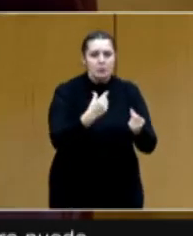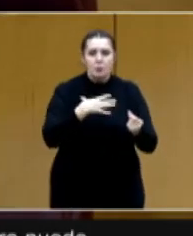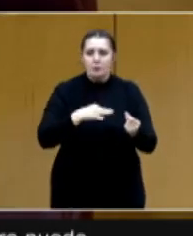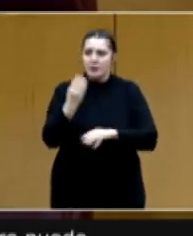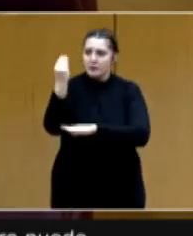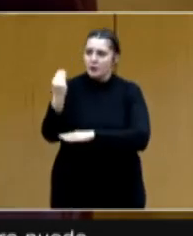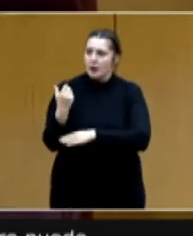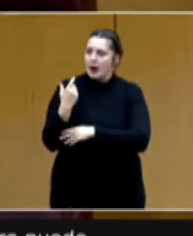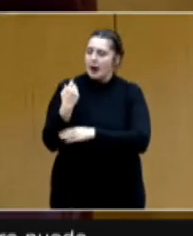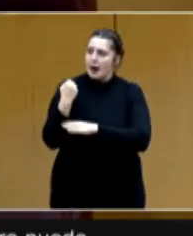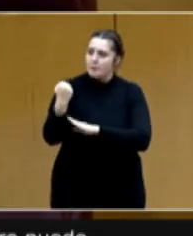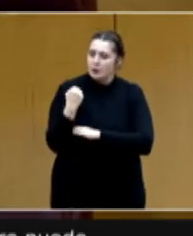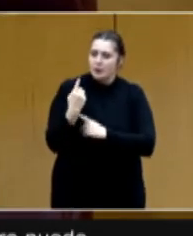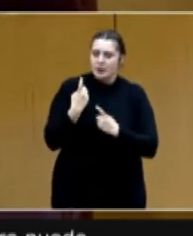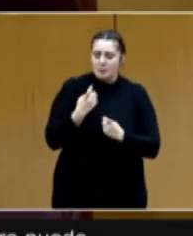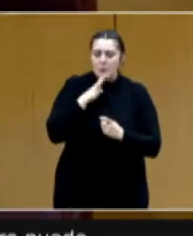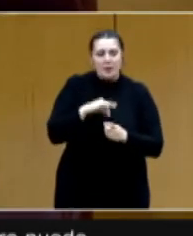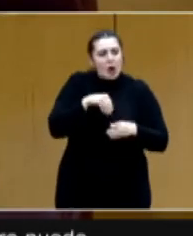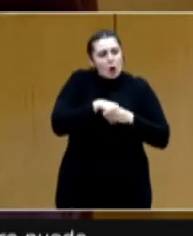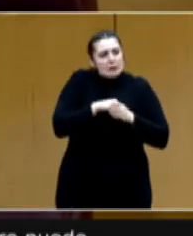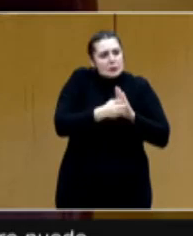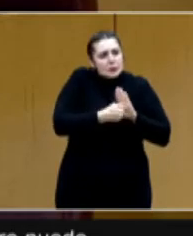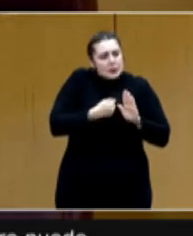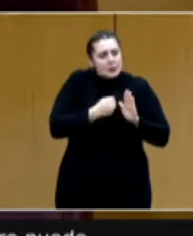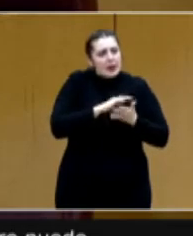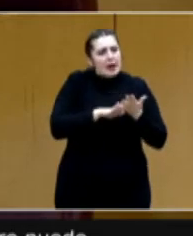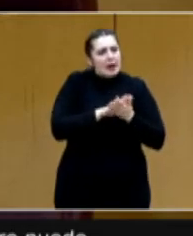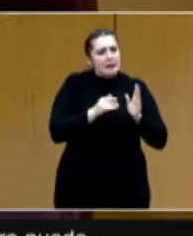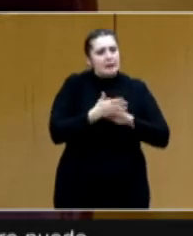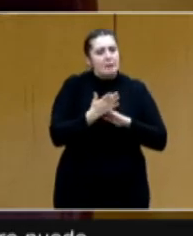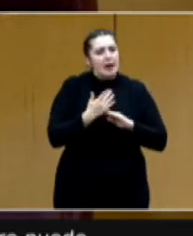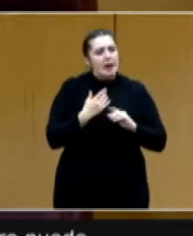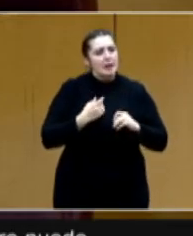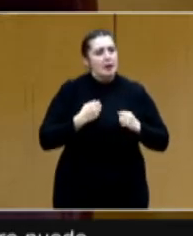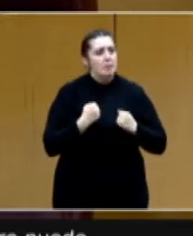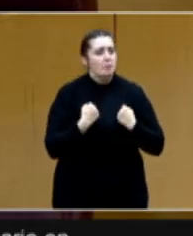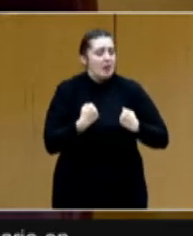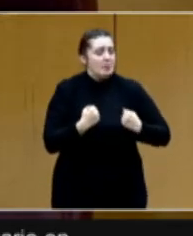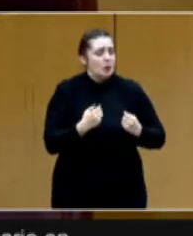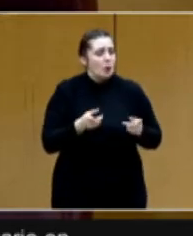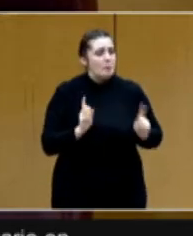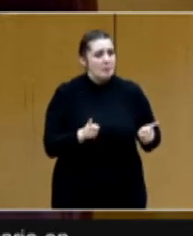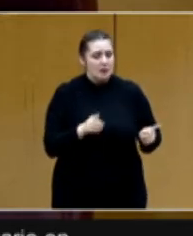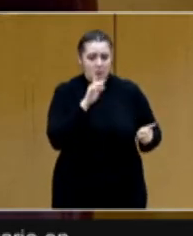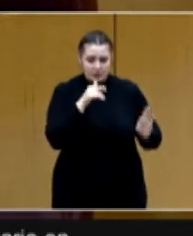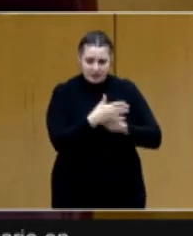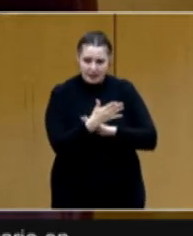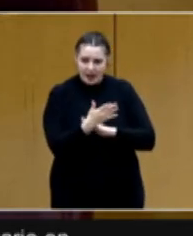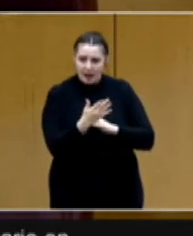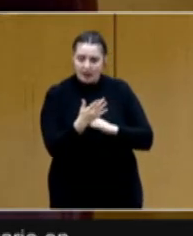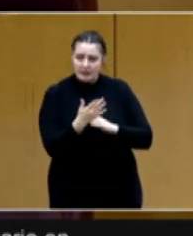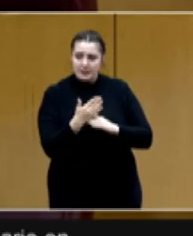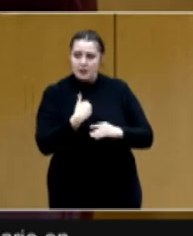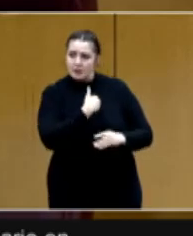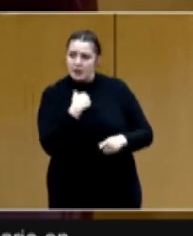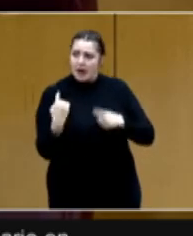un poco vacío de contenido a lo que es el llamado apoderamiento preventivo Porque casi se soslayan en algunas de las actuaciones